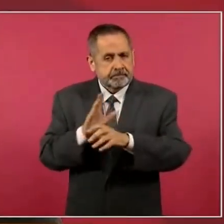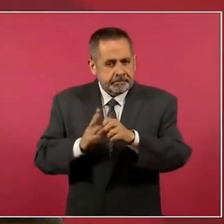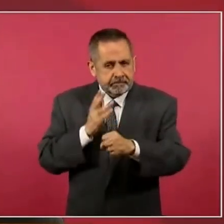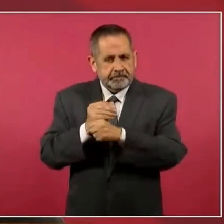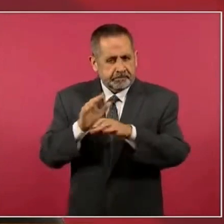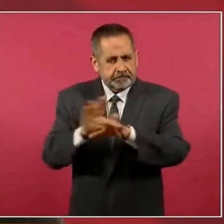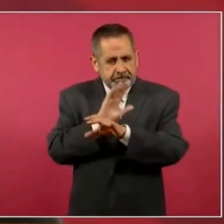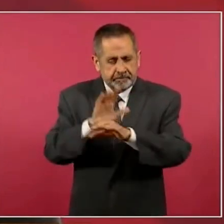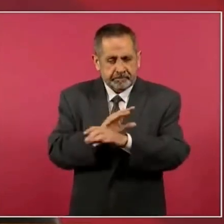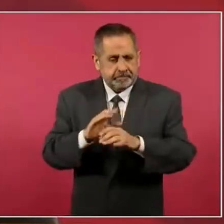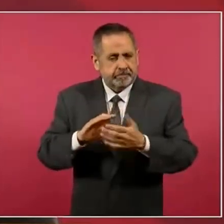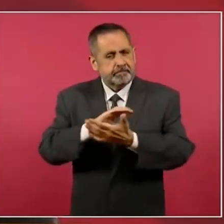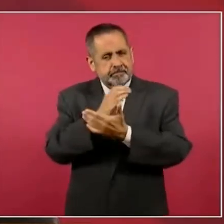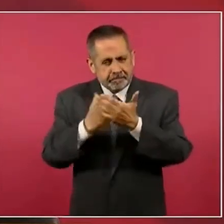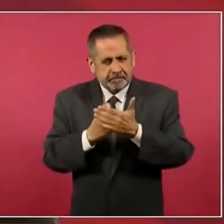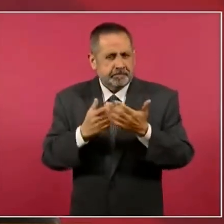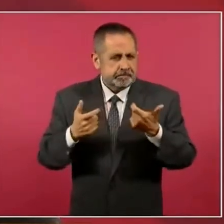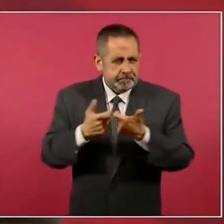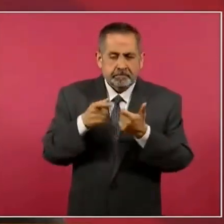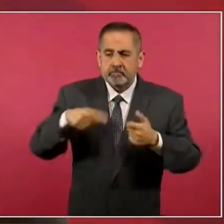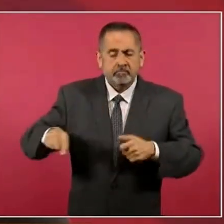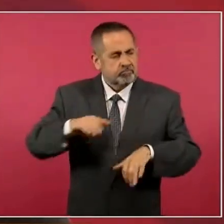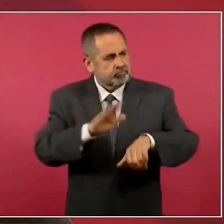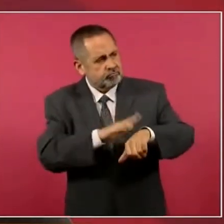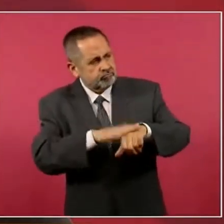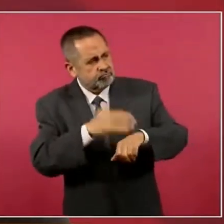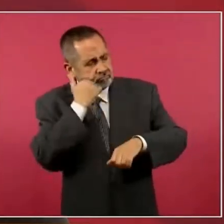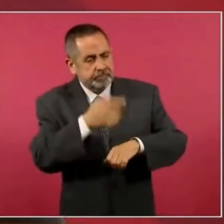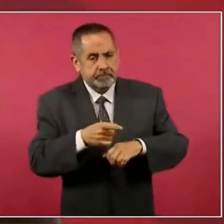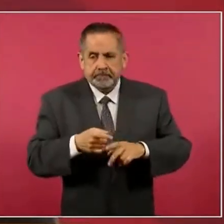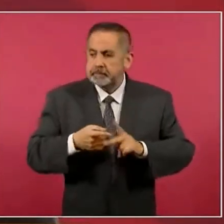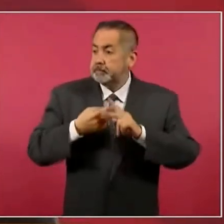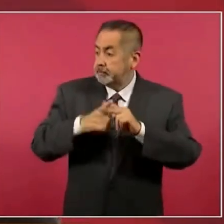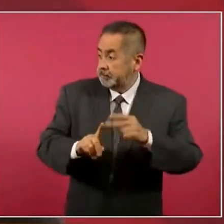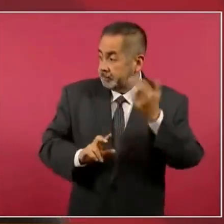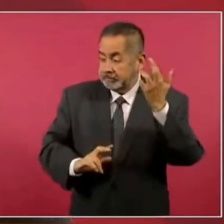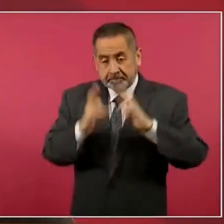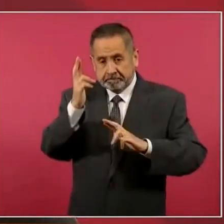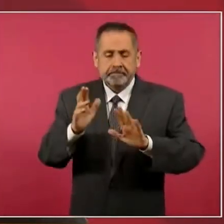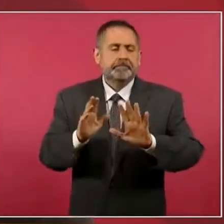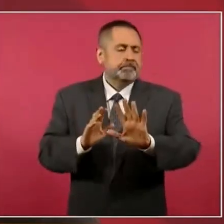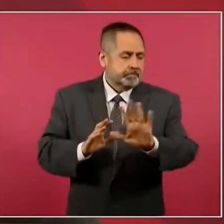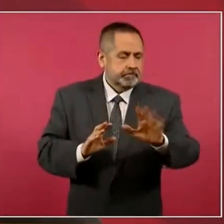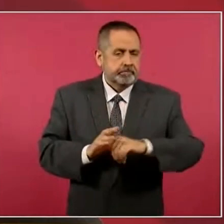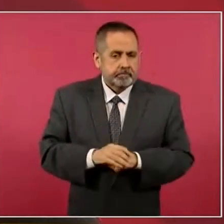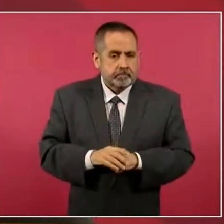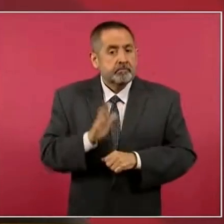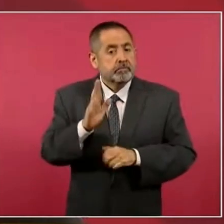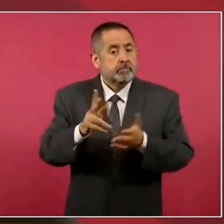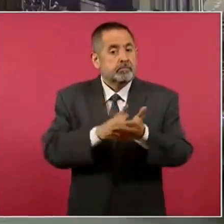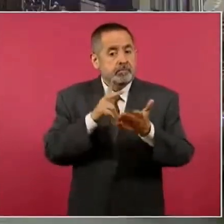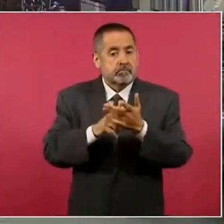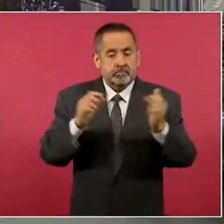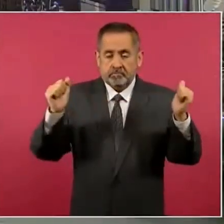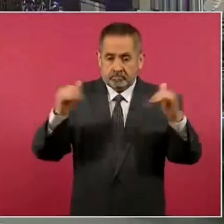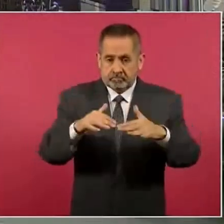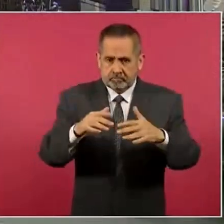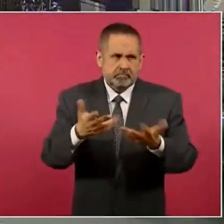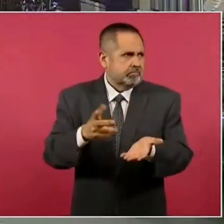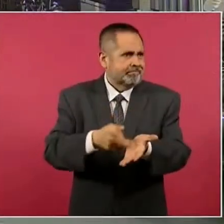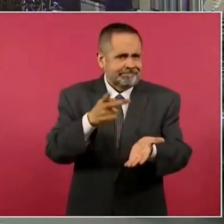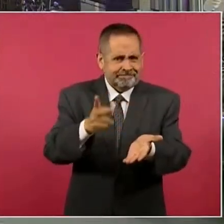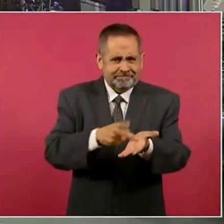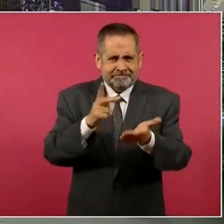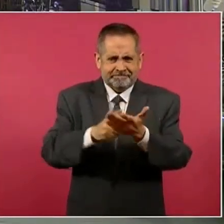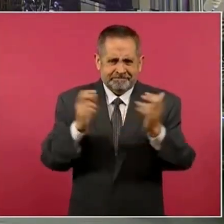cambios al contrato colectivo y demandas de los trabajadores inició, pues han llevado a cabo varias audiencias, bueno, muchas